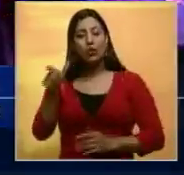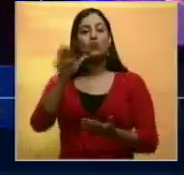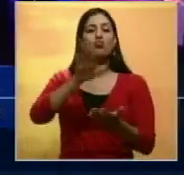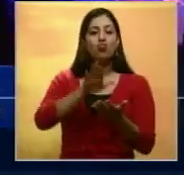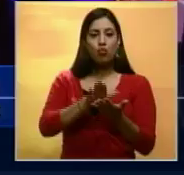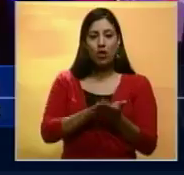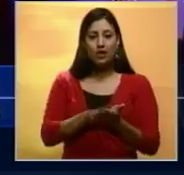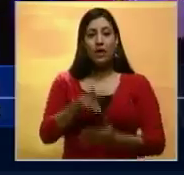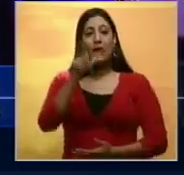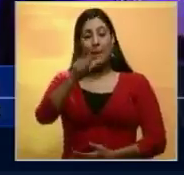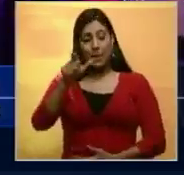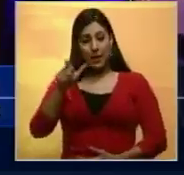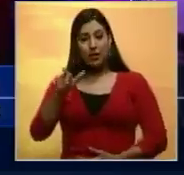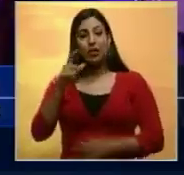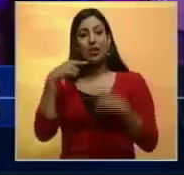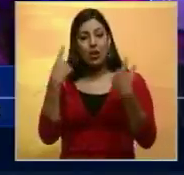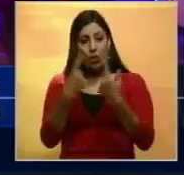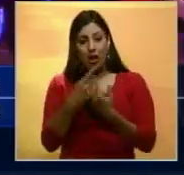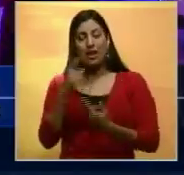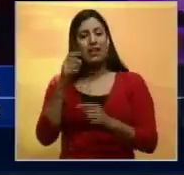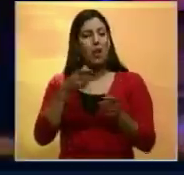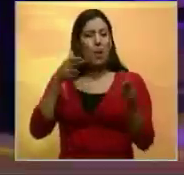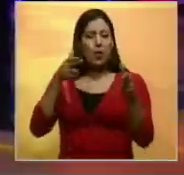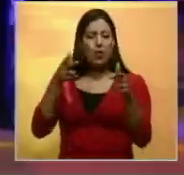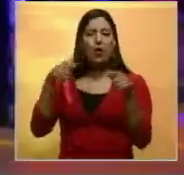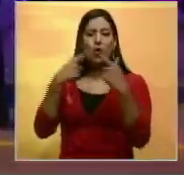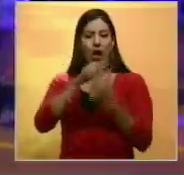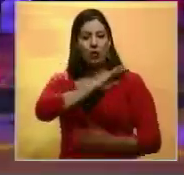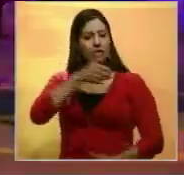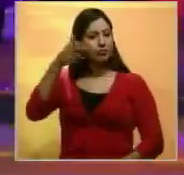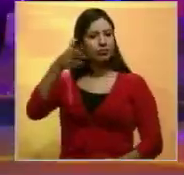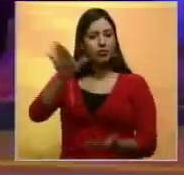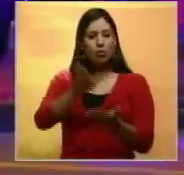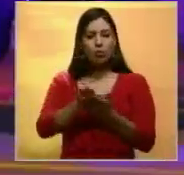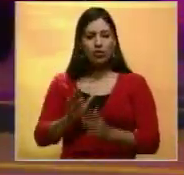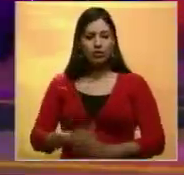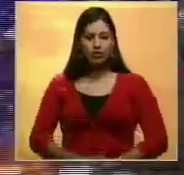individuos. Los perpetradores de estos hechos fueron abatidos por las autoridades.